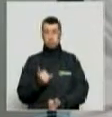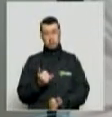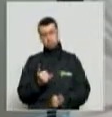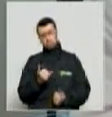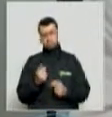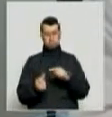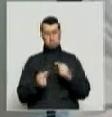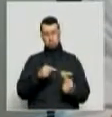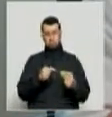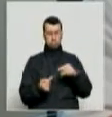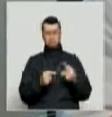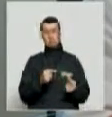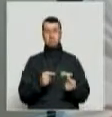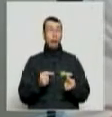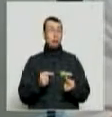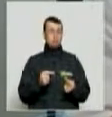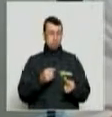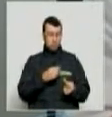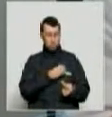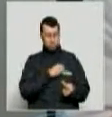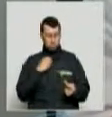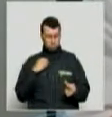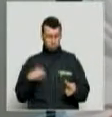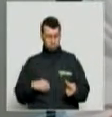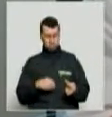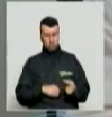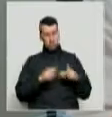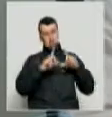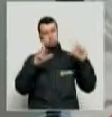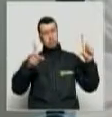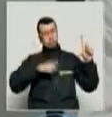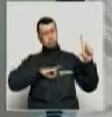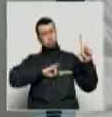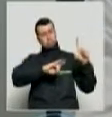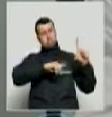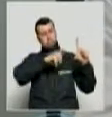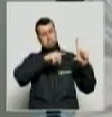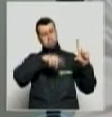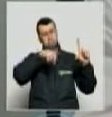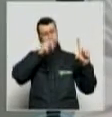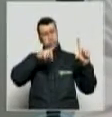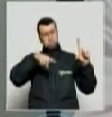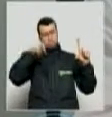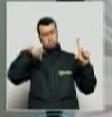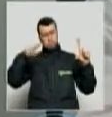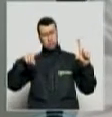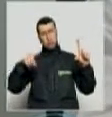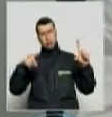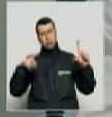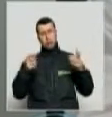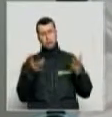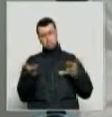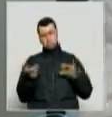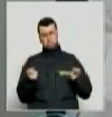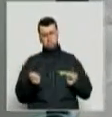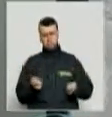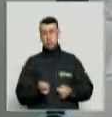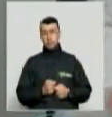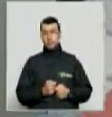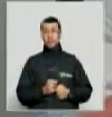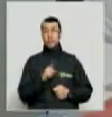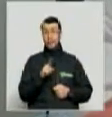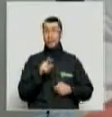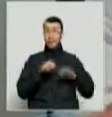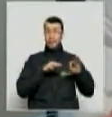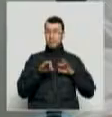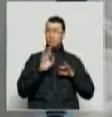electrocardiograma, chequeo médico y después de este corte comerciales pasaremos a ver todo